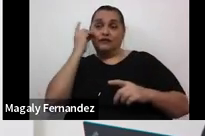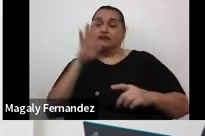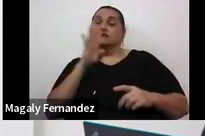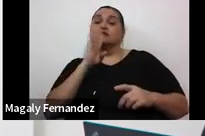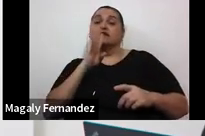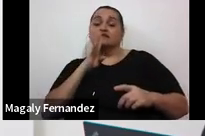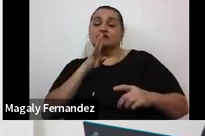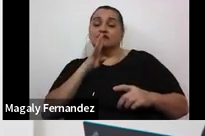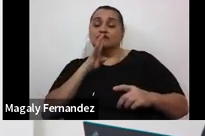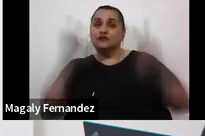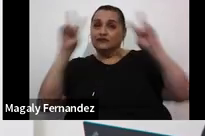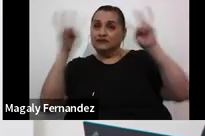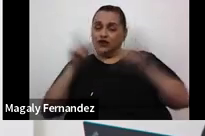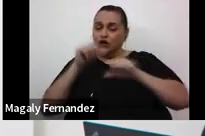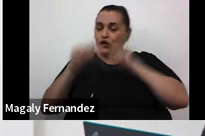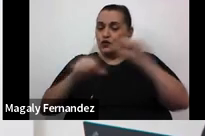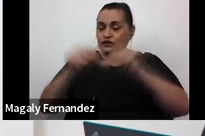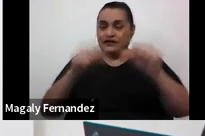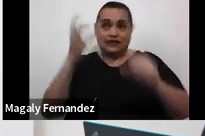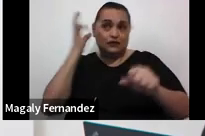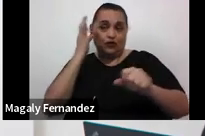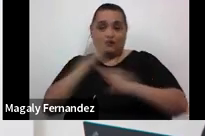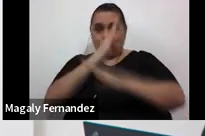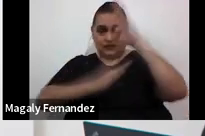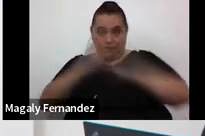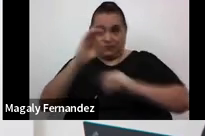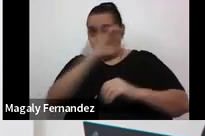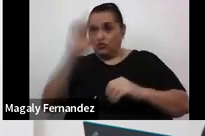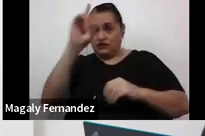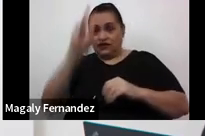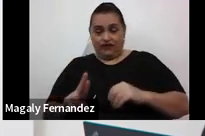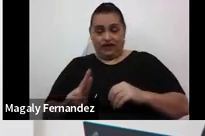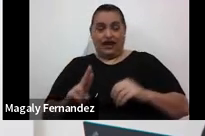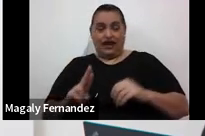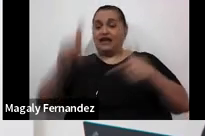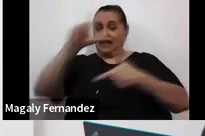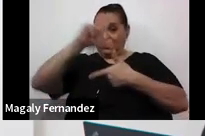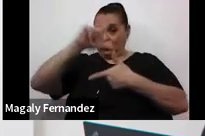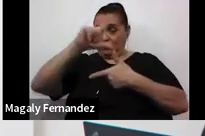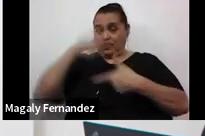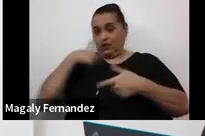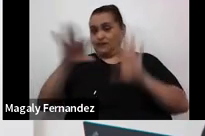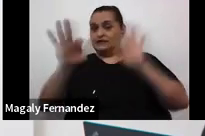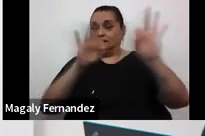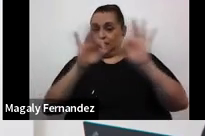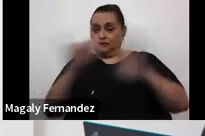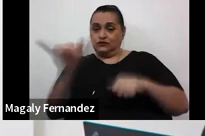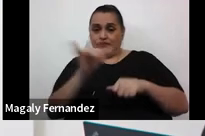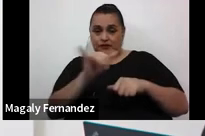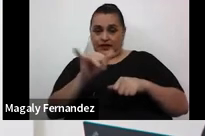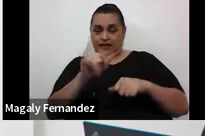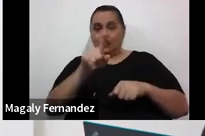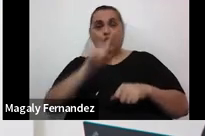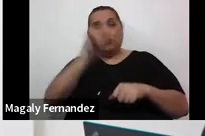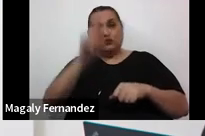sobre las luchas de las mujeres con discapacidad en Costa Rica y en Latinoamérica Entonces les invitamos también a a